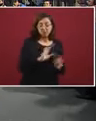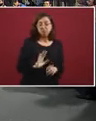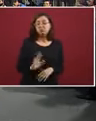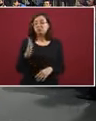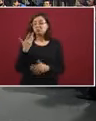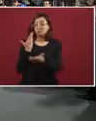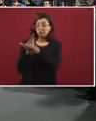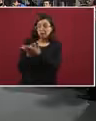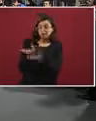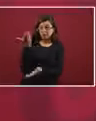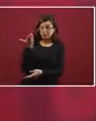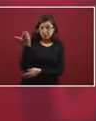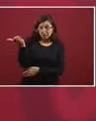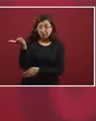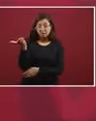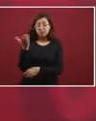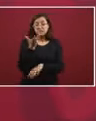solicitudes